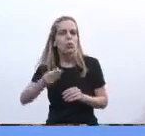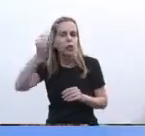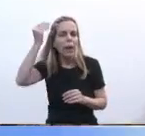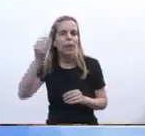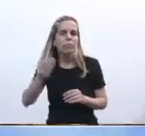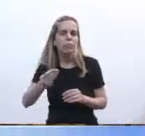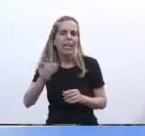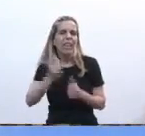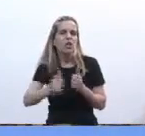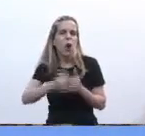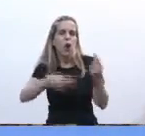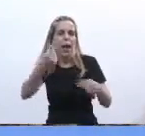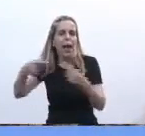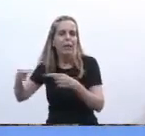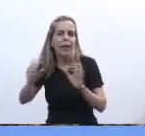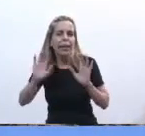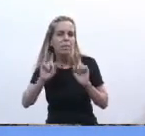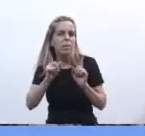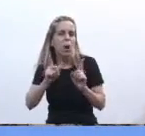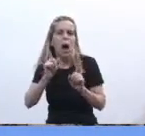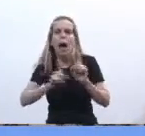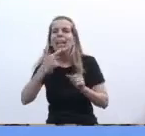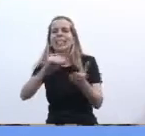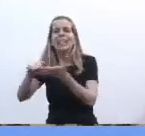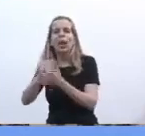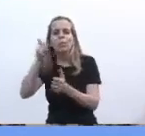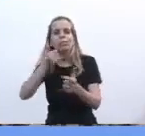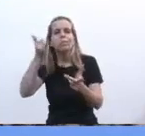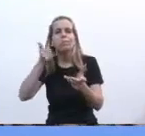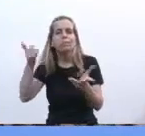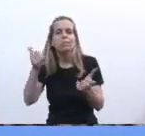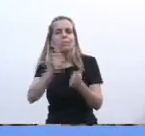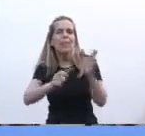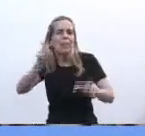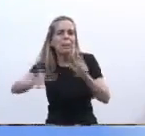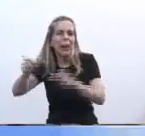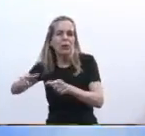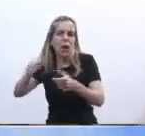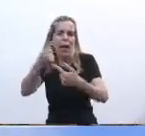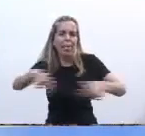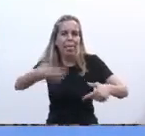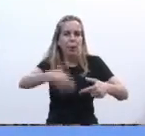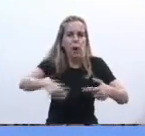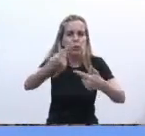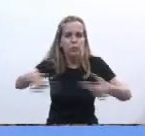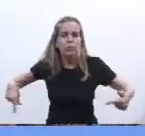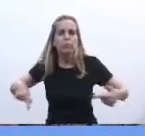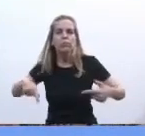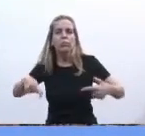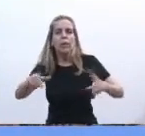casos como los que han relatado algunas senadoras que me precedieron en el uso de las palabras